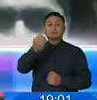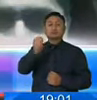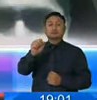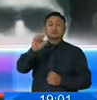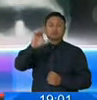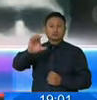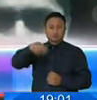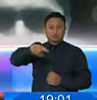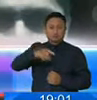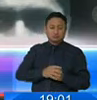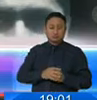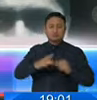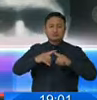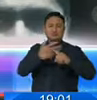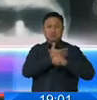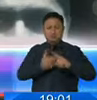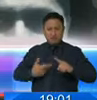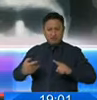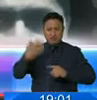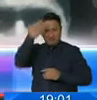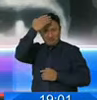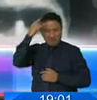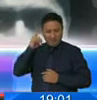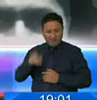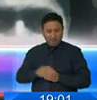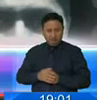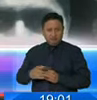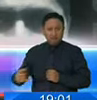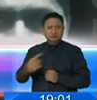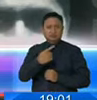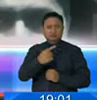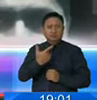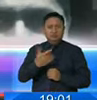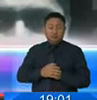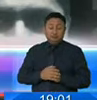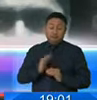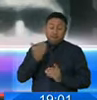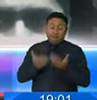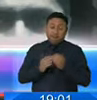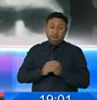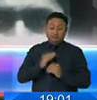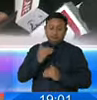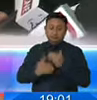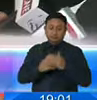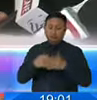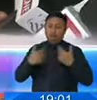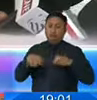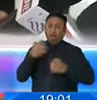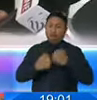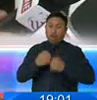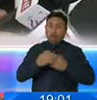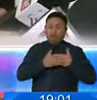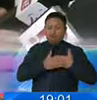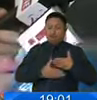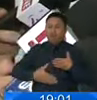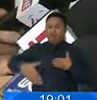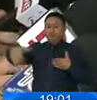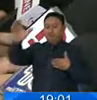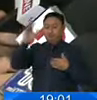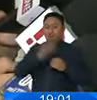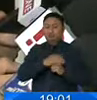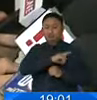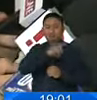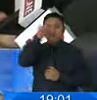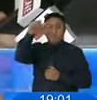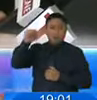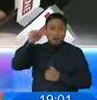el accionar del expresidente. Dicen que este caso podría traer larga cola. Todo lo que ha pasado aquí, audios